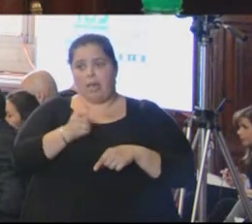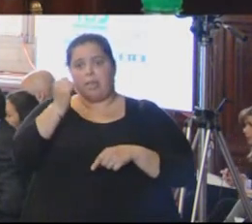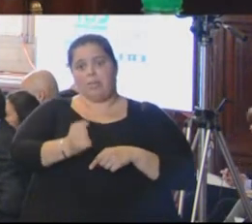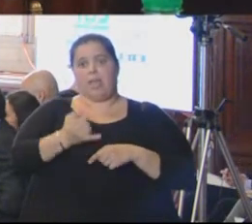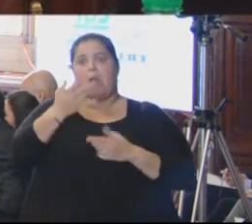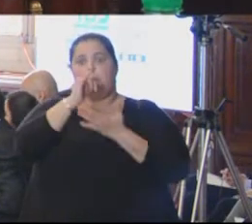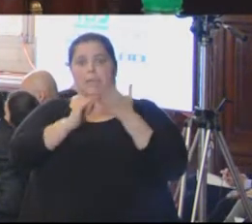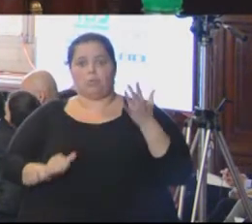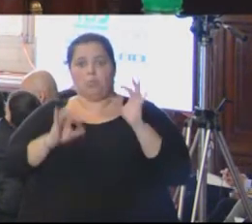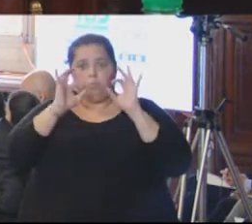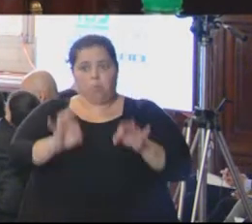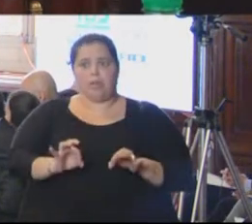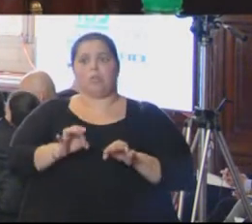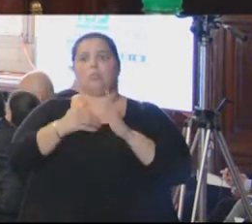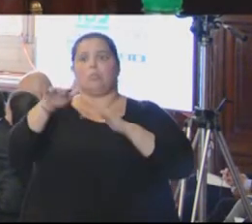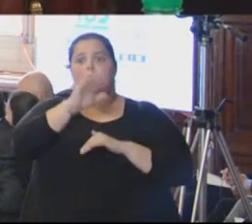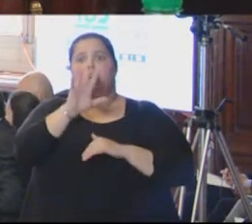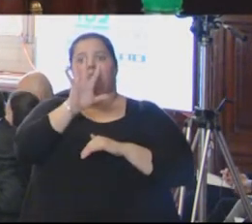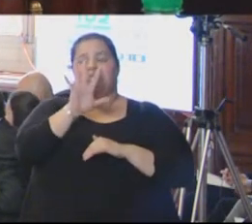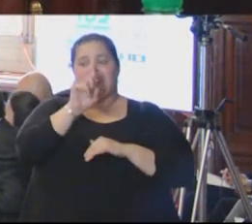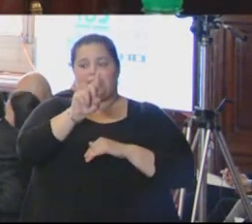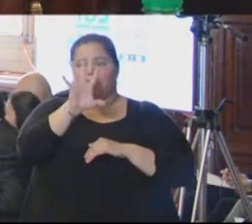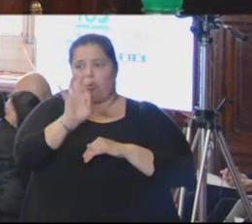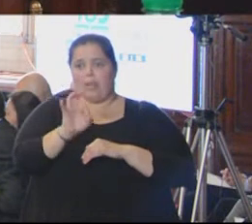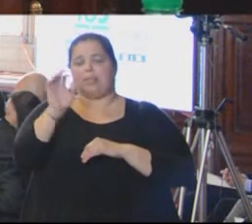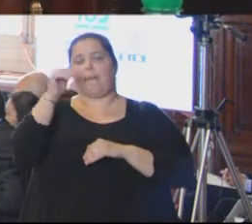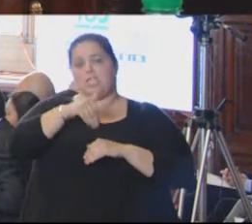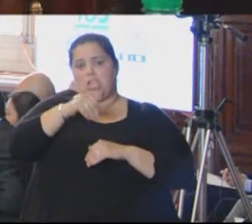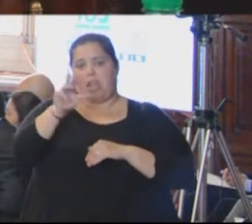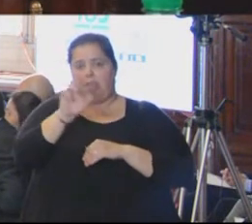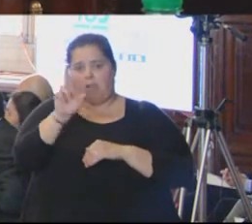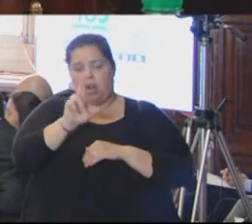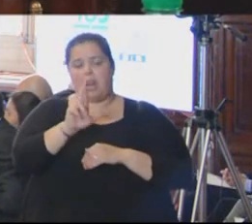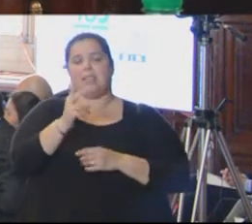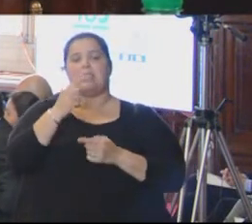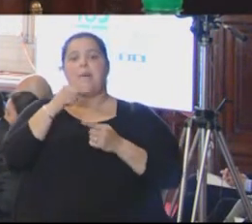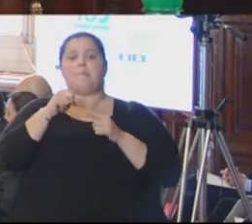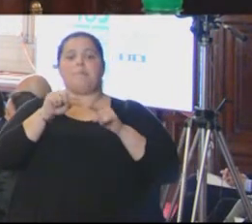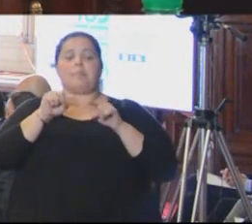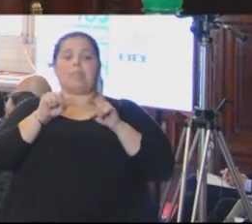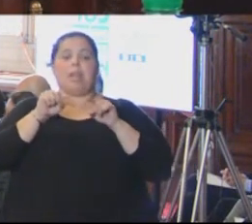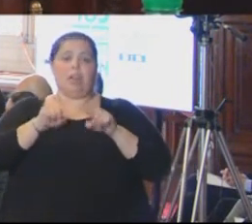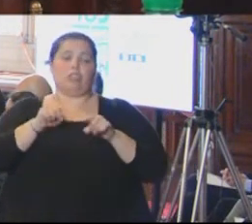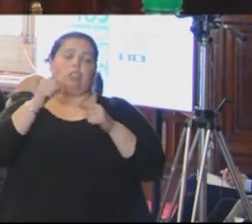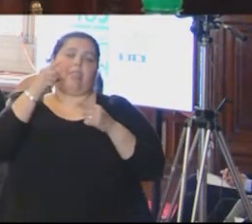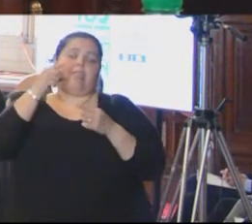a los 150 millones de dólares, los que nos permite tener implementado a estos defensores y defensoras de derechos